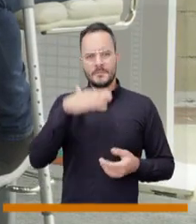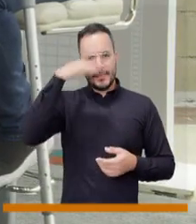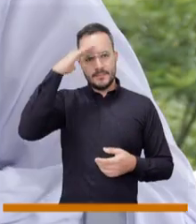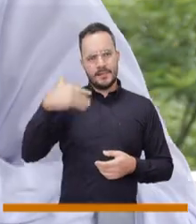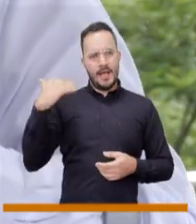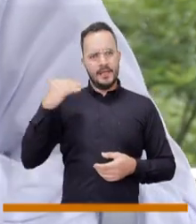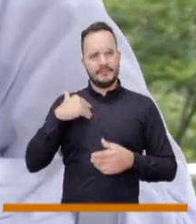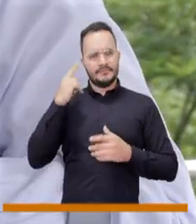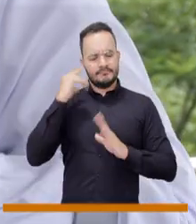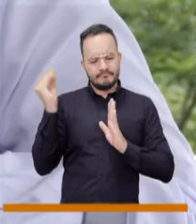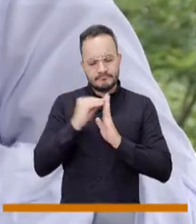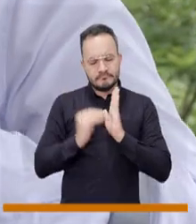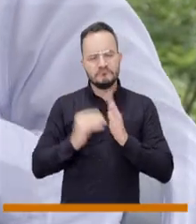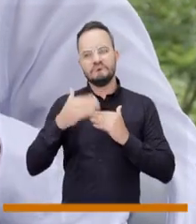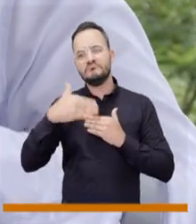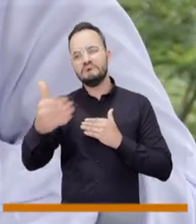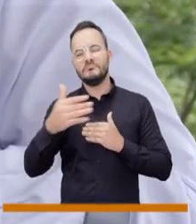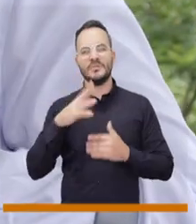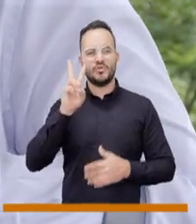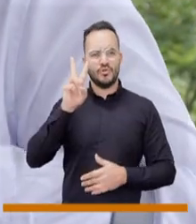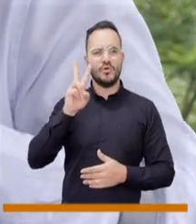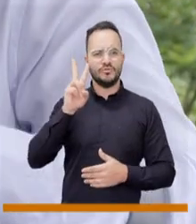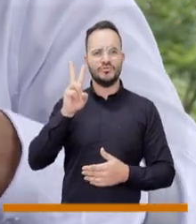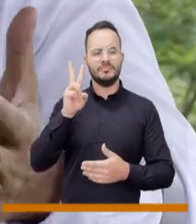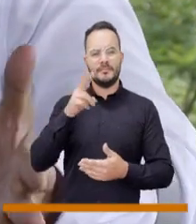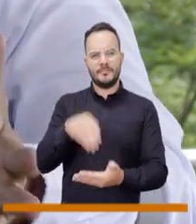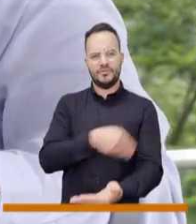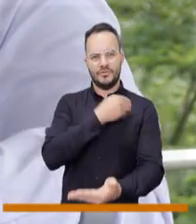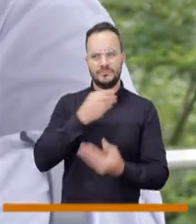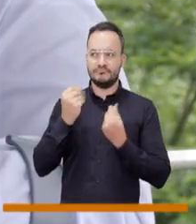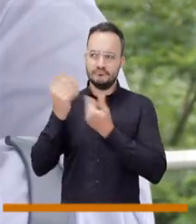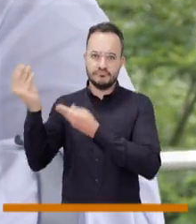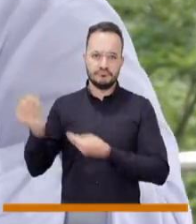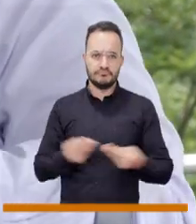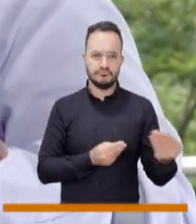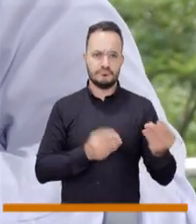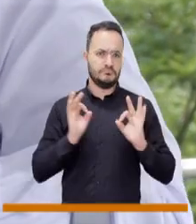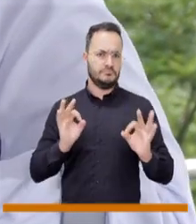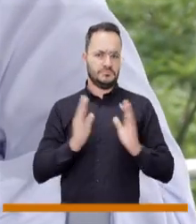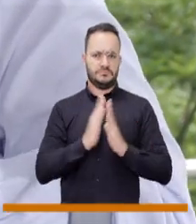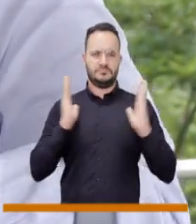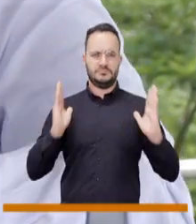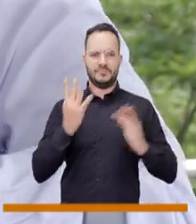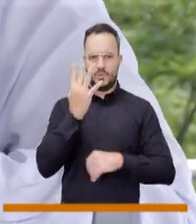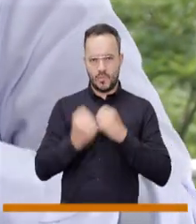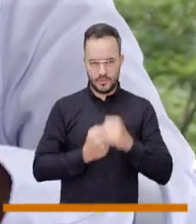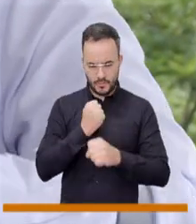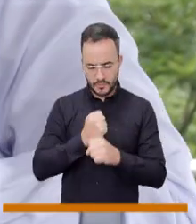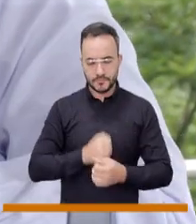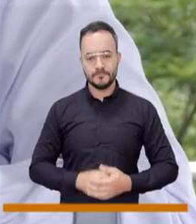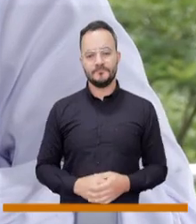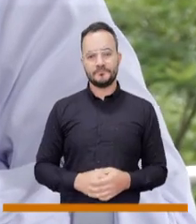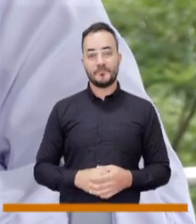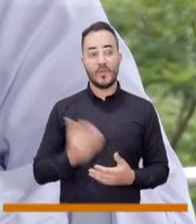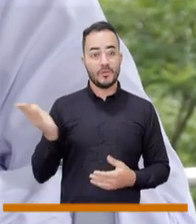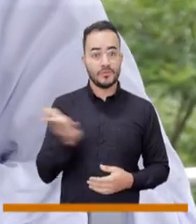Medellín había proyectado para este cuatrenio 2 billones de pesos de transferencias de parte de EPM. Pues como todos